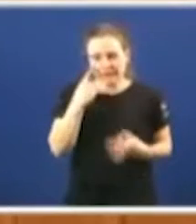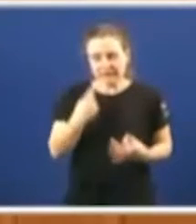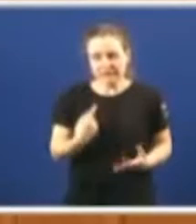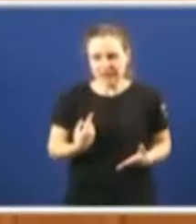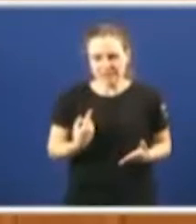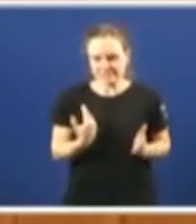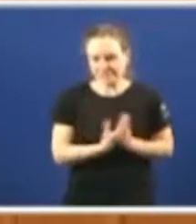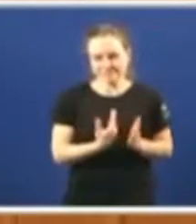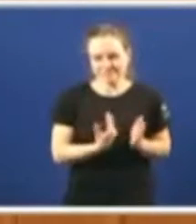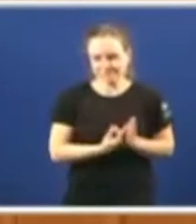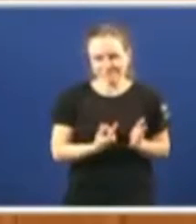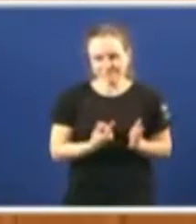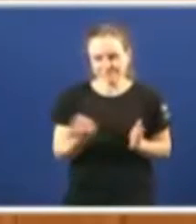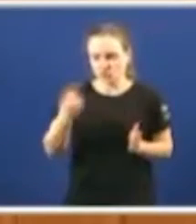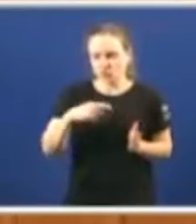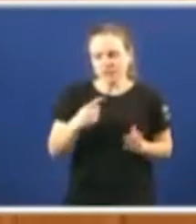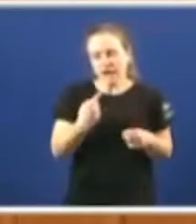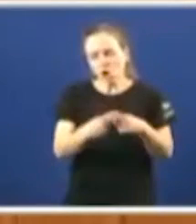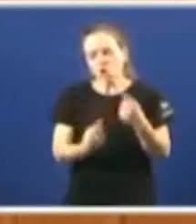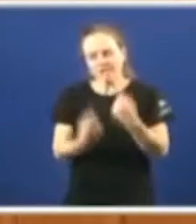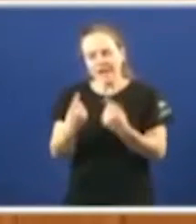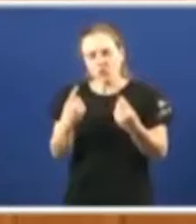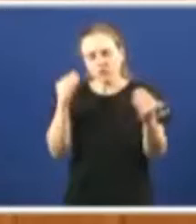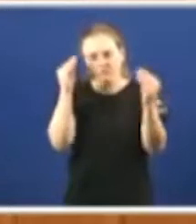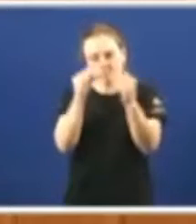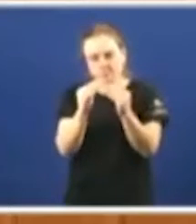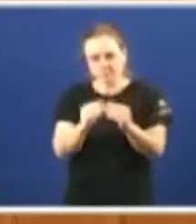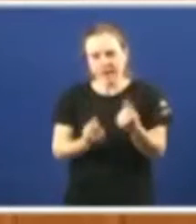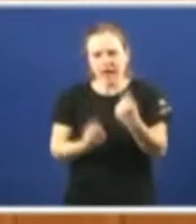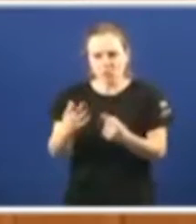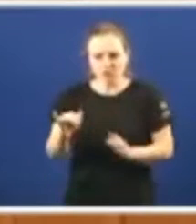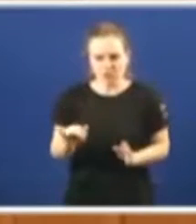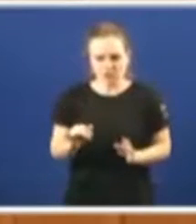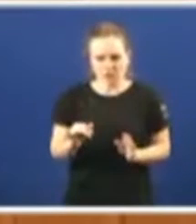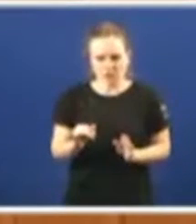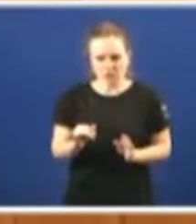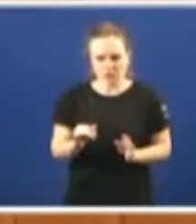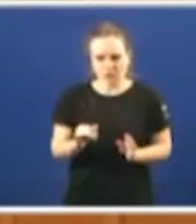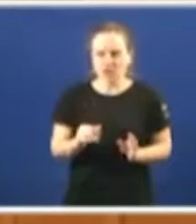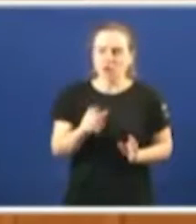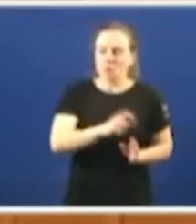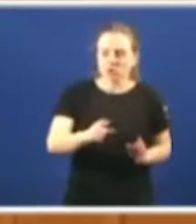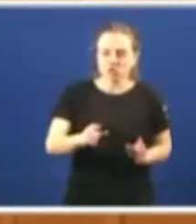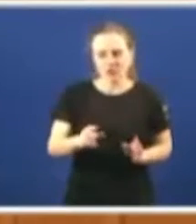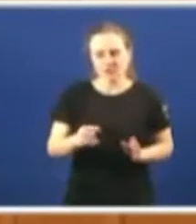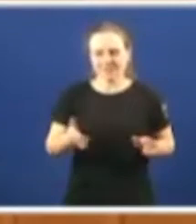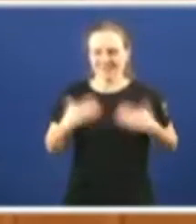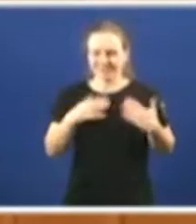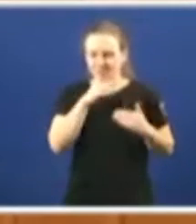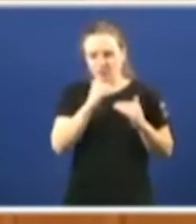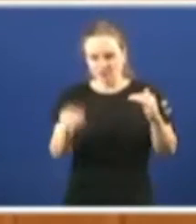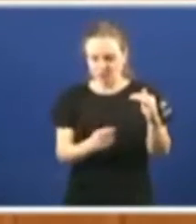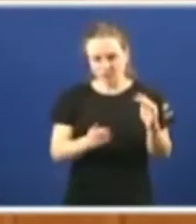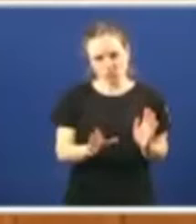polo mesmo. Claro que hai en cuestións que coincidimos, non estamos dicindo que aquí haxa xente que se alegre das desigualdades entre homes e mulleres, pero nós, cando